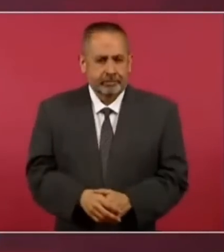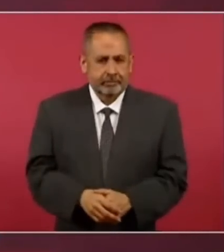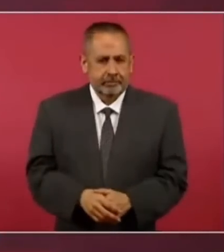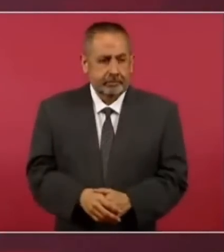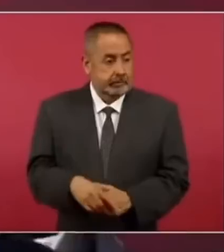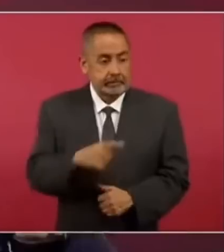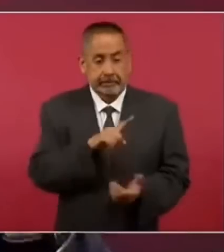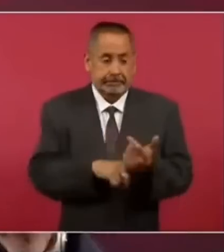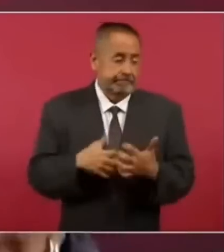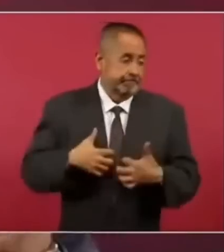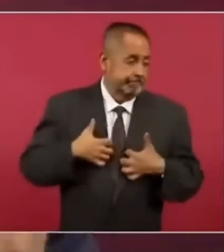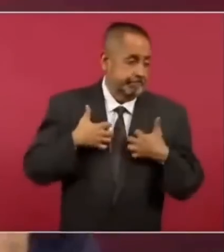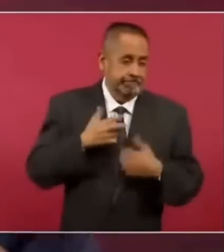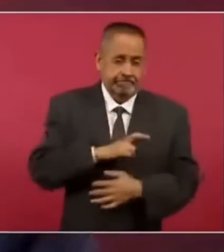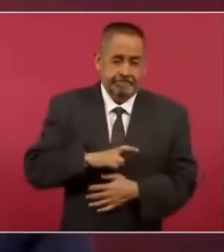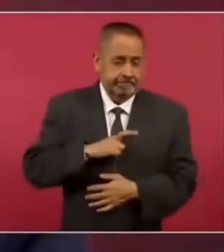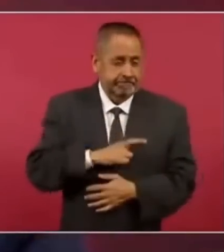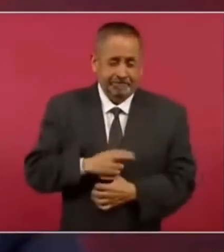porque están así.